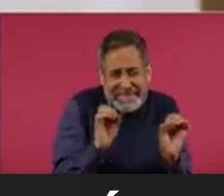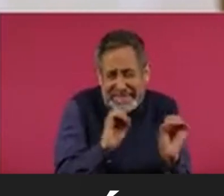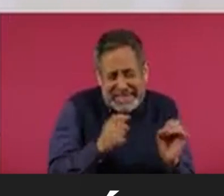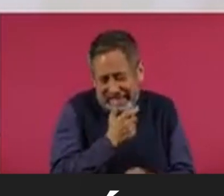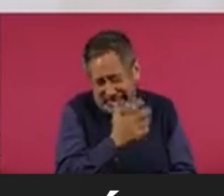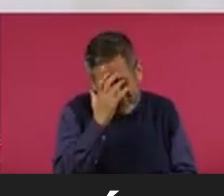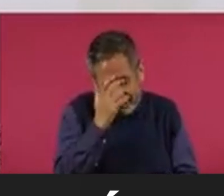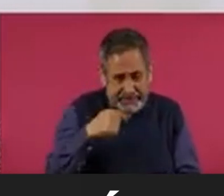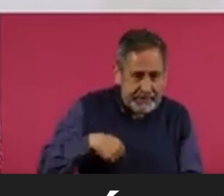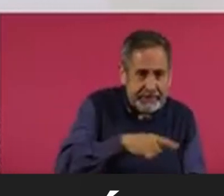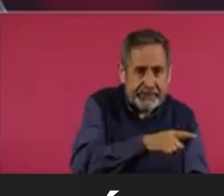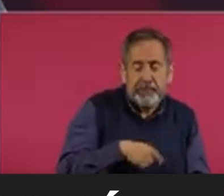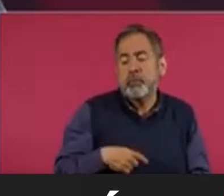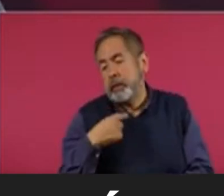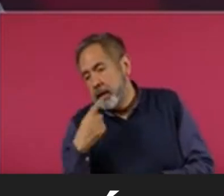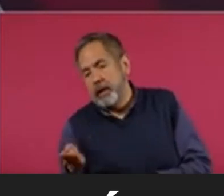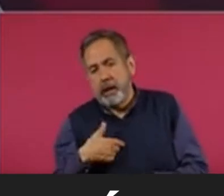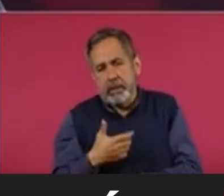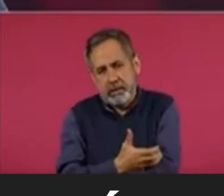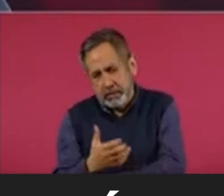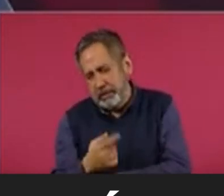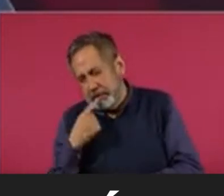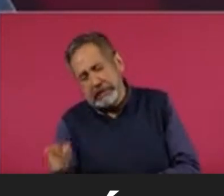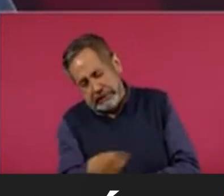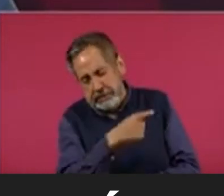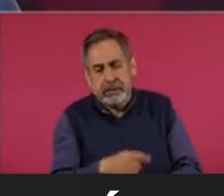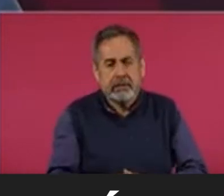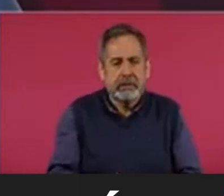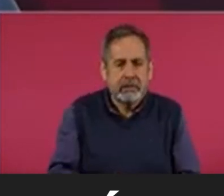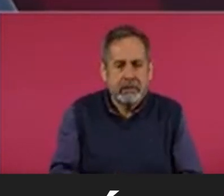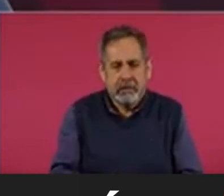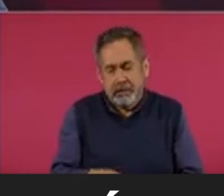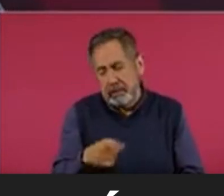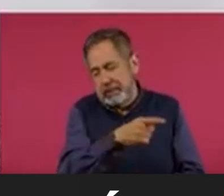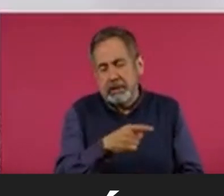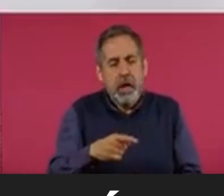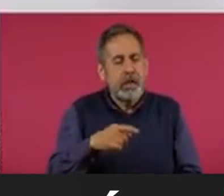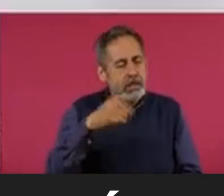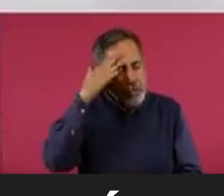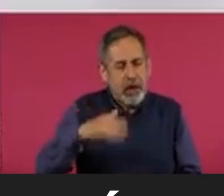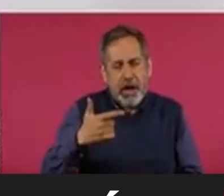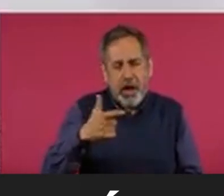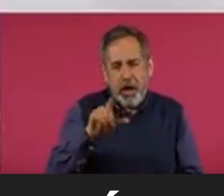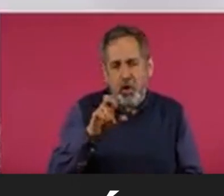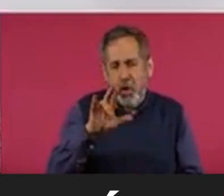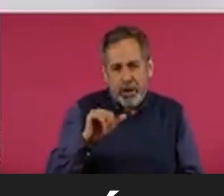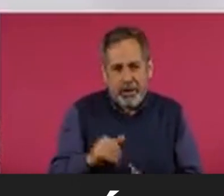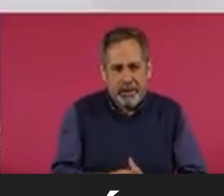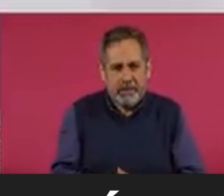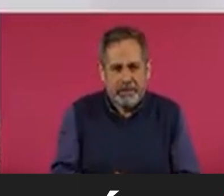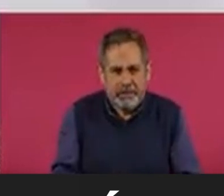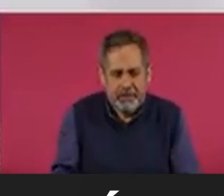le decía a mis compañeros, doña Gloria, que